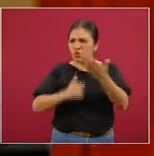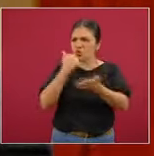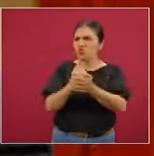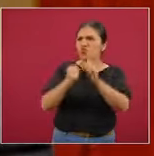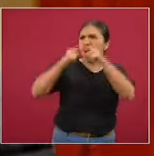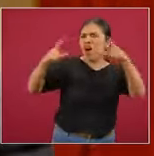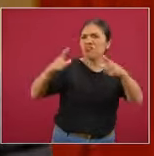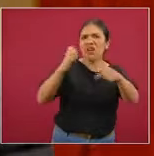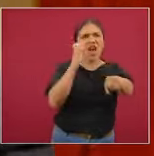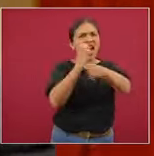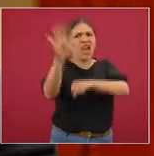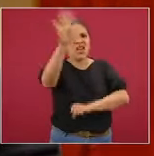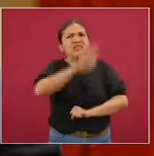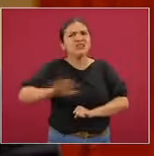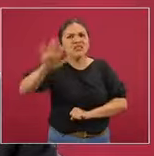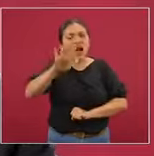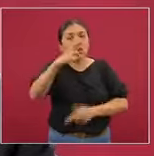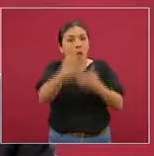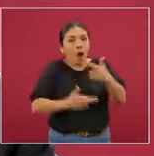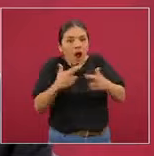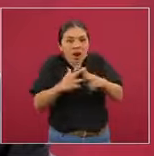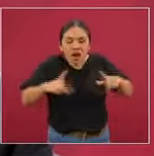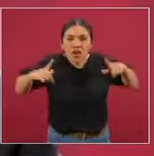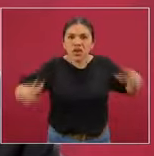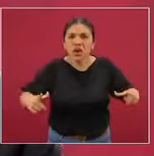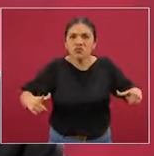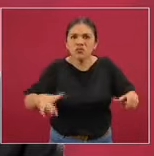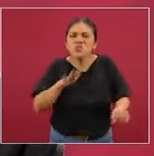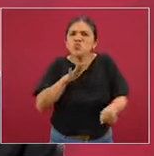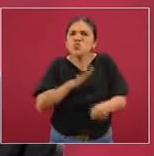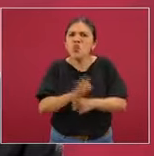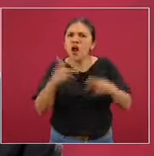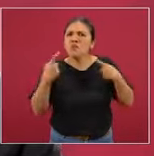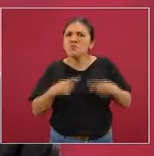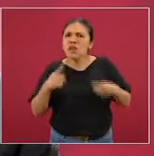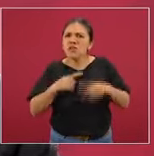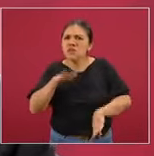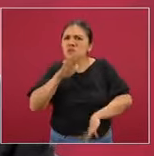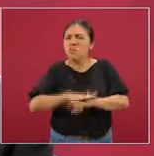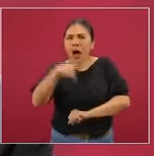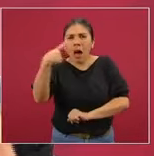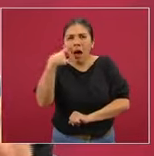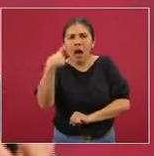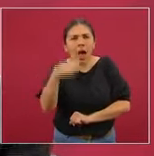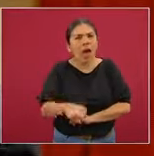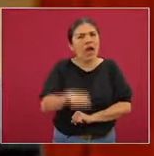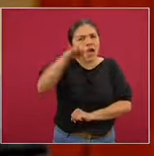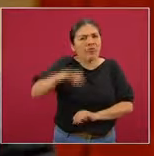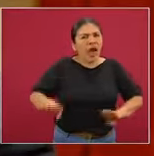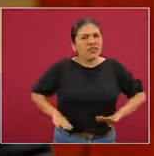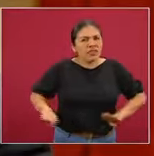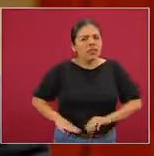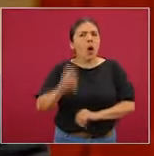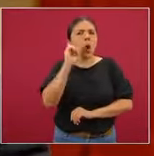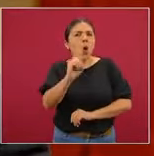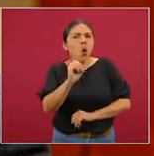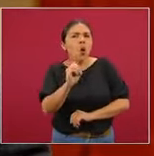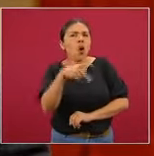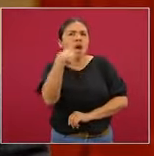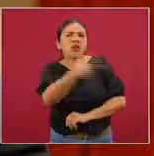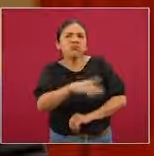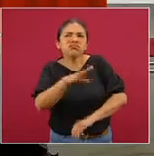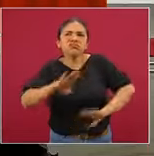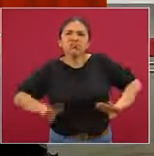un estado, en una región? ¿En qué grupos de personas, de acuerdo a su edad, de acuerdo a la presentación de